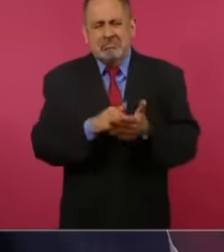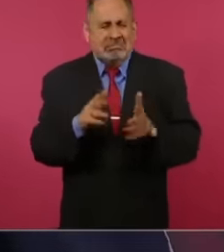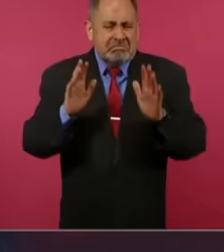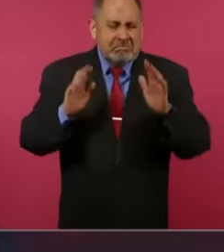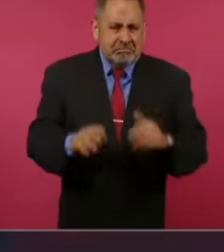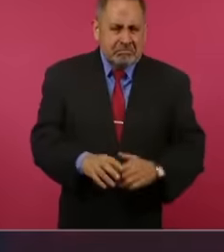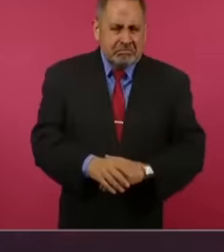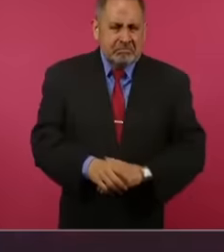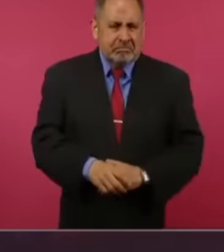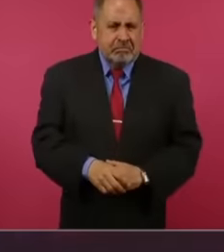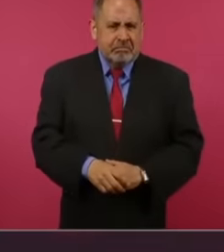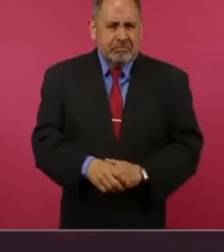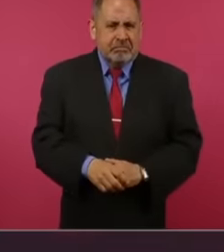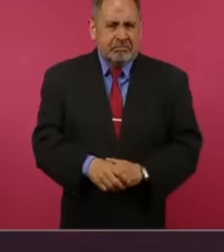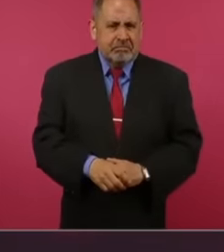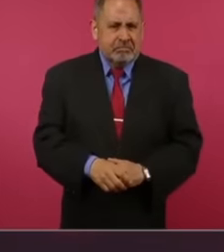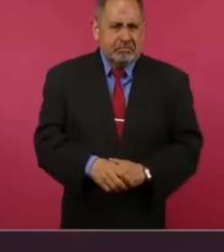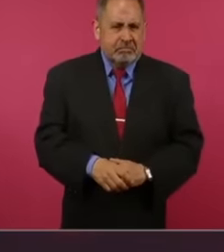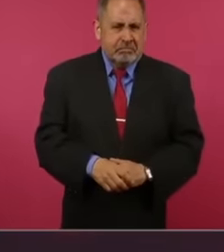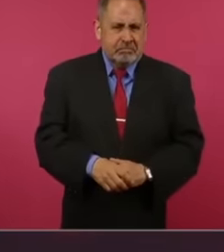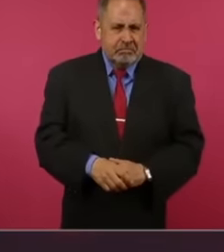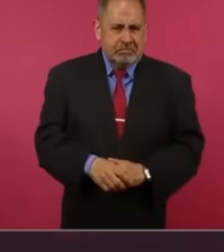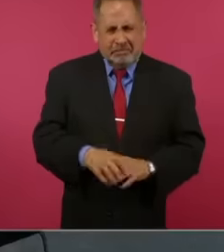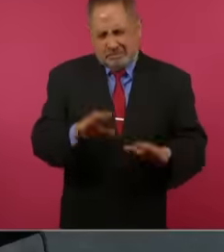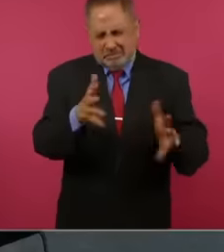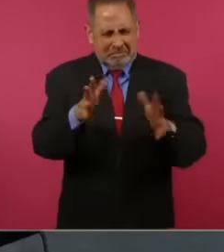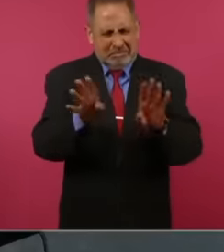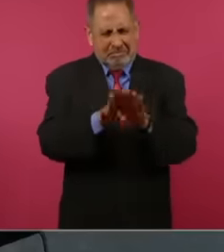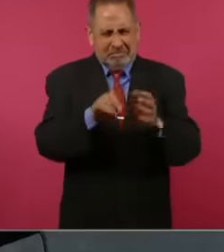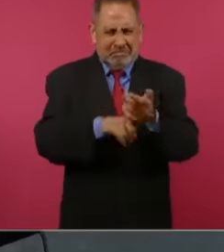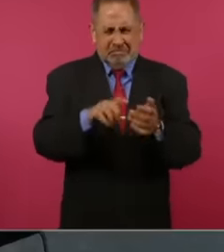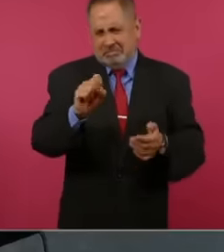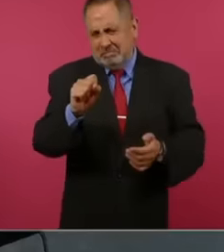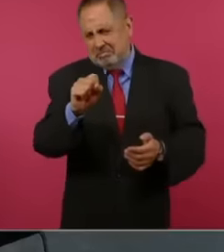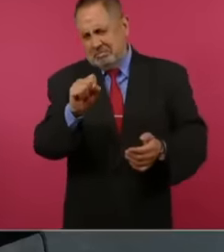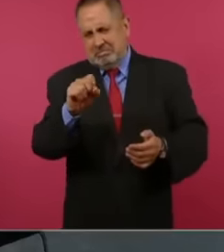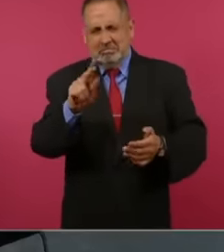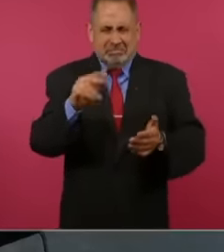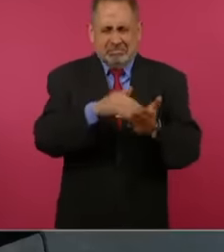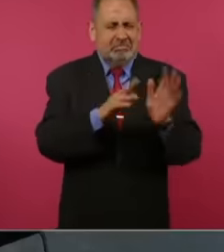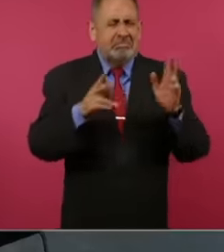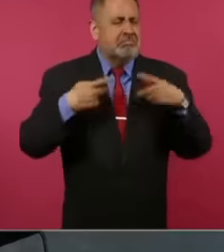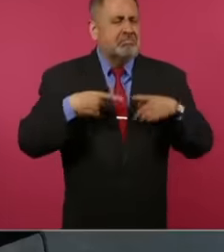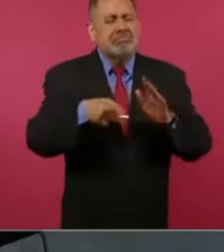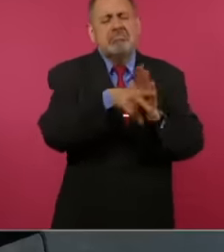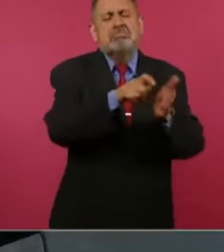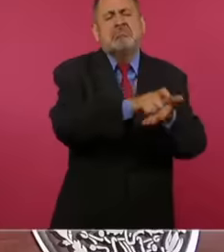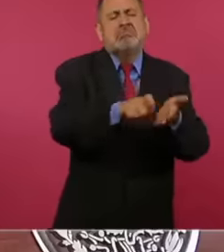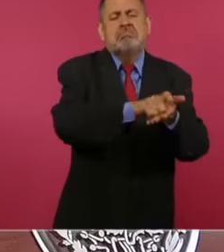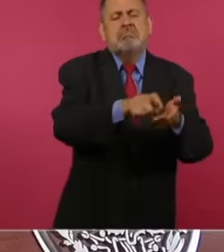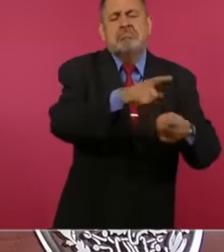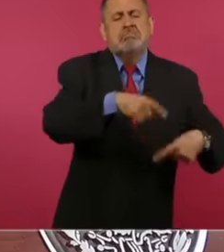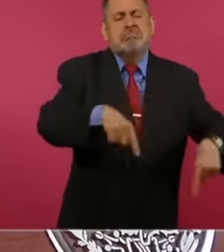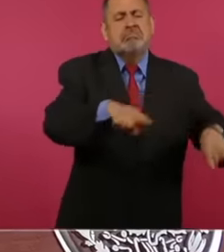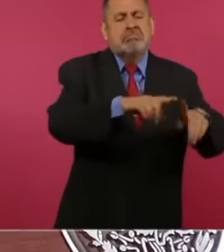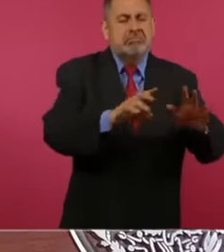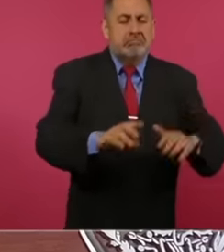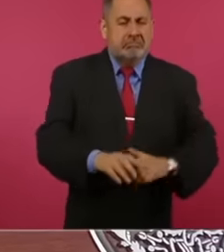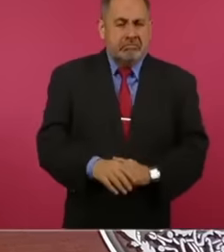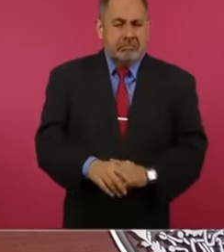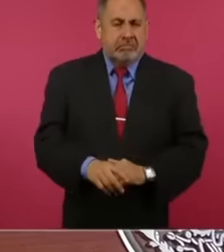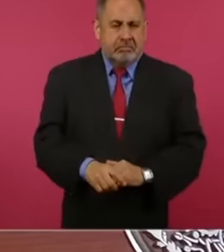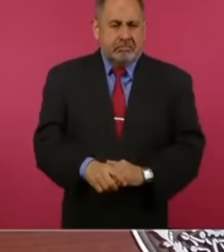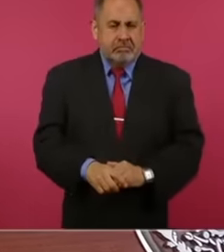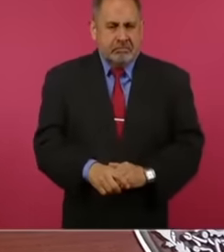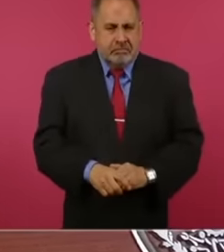¿60,000, 80,000 pesos? No. No sé. Sí, más o menos, sí. Los reporteros, y